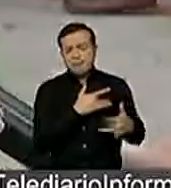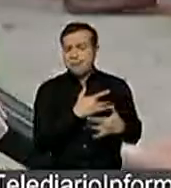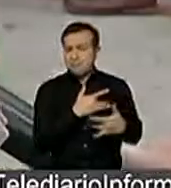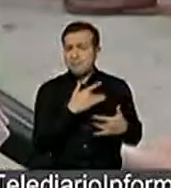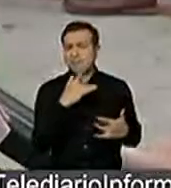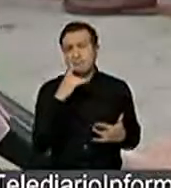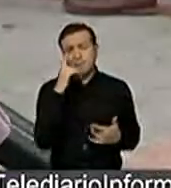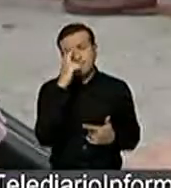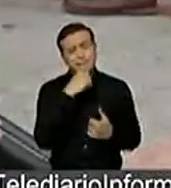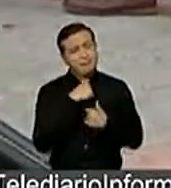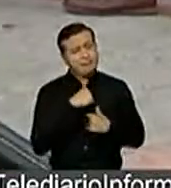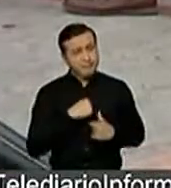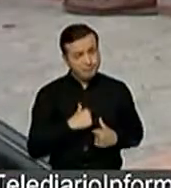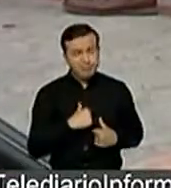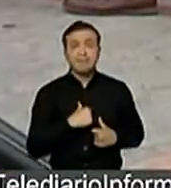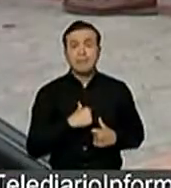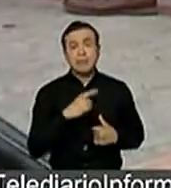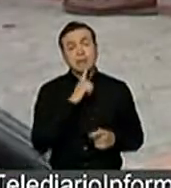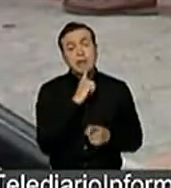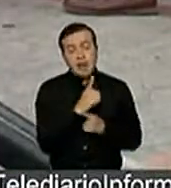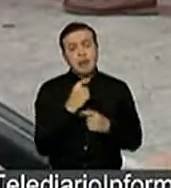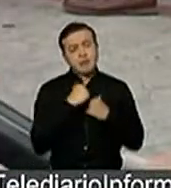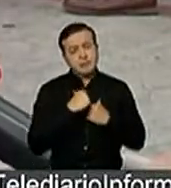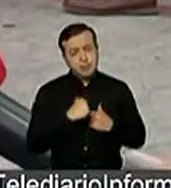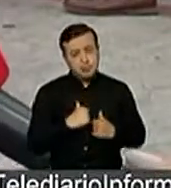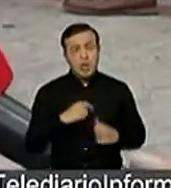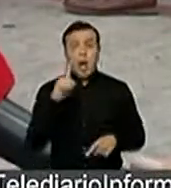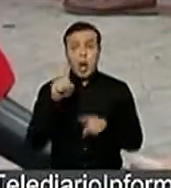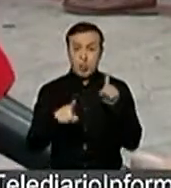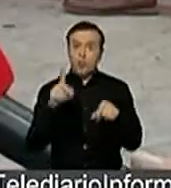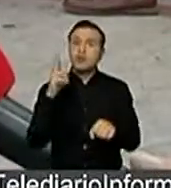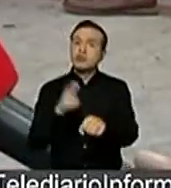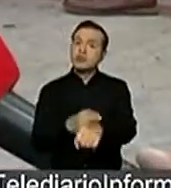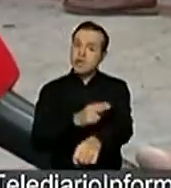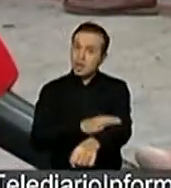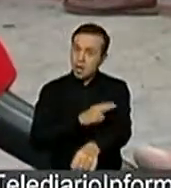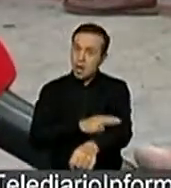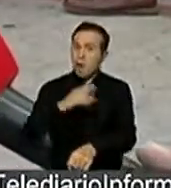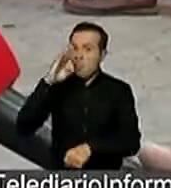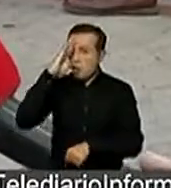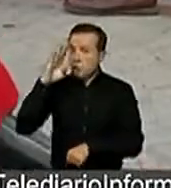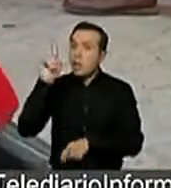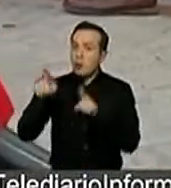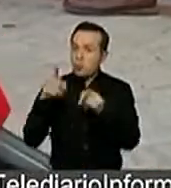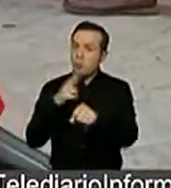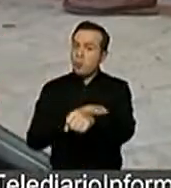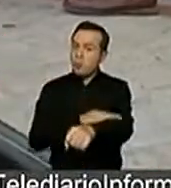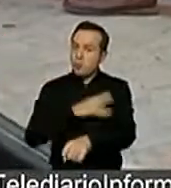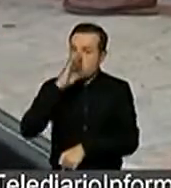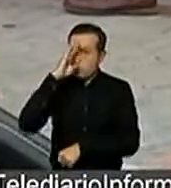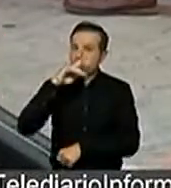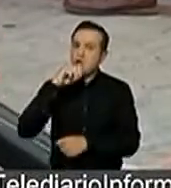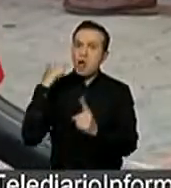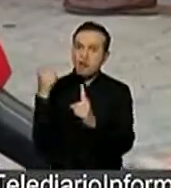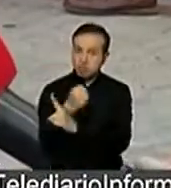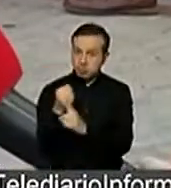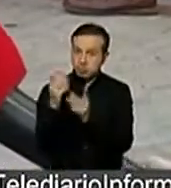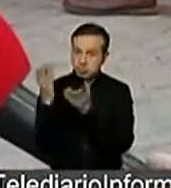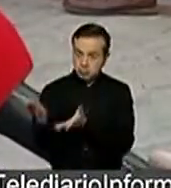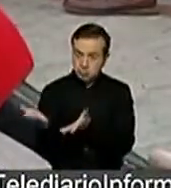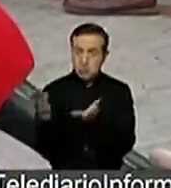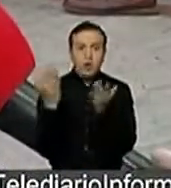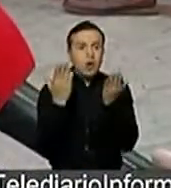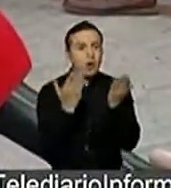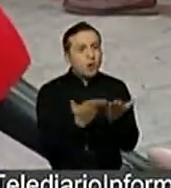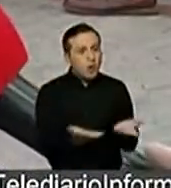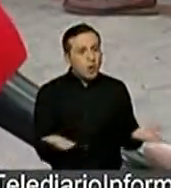situación. Y así como tenemos que lamentar haya habido excesos de las fuerzas del orden en contra de nuestros compañeros, ahora